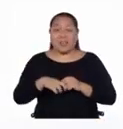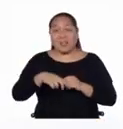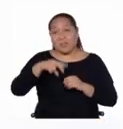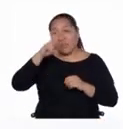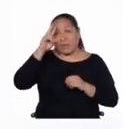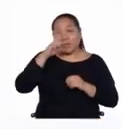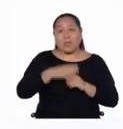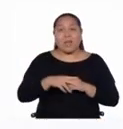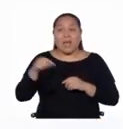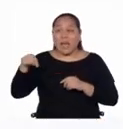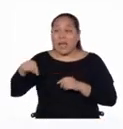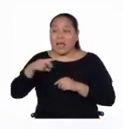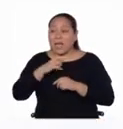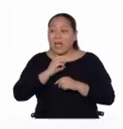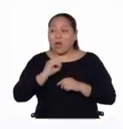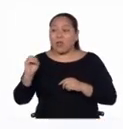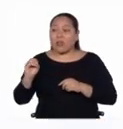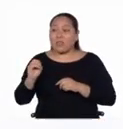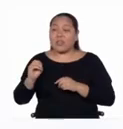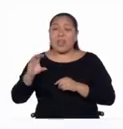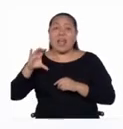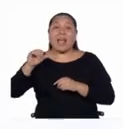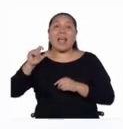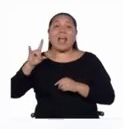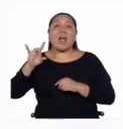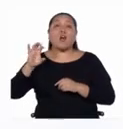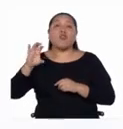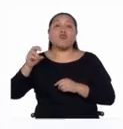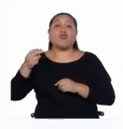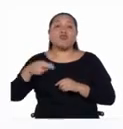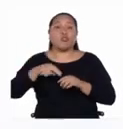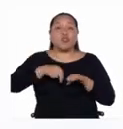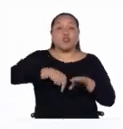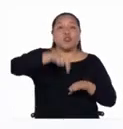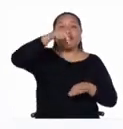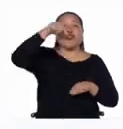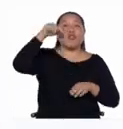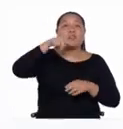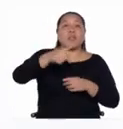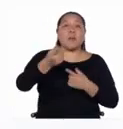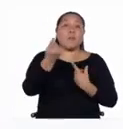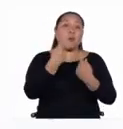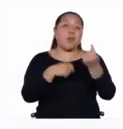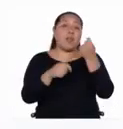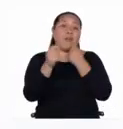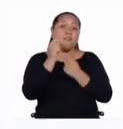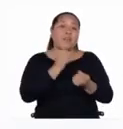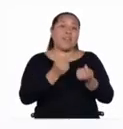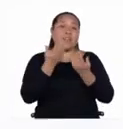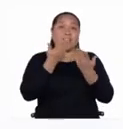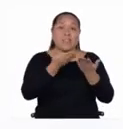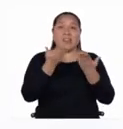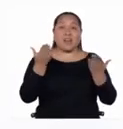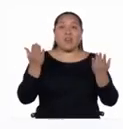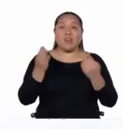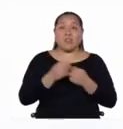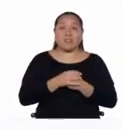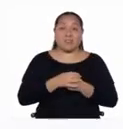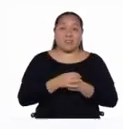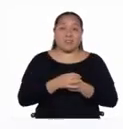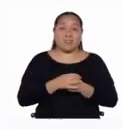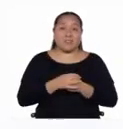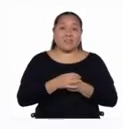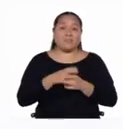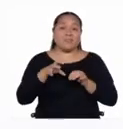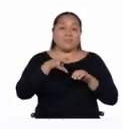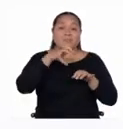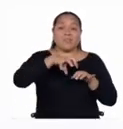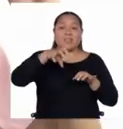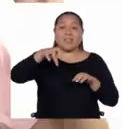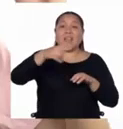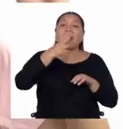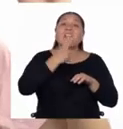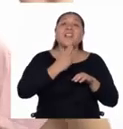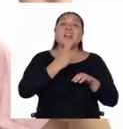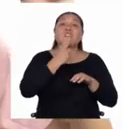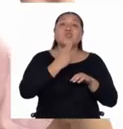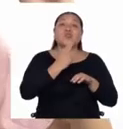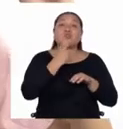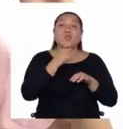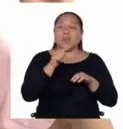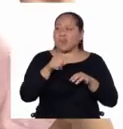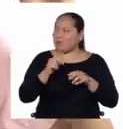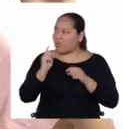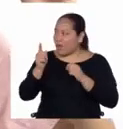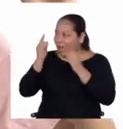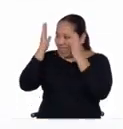del caucho y en el norte por el rubro de las exportaciones, mayormente de las haciendas azucareras. ¿Has estado